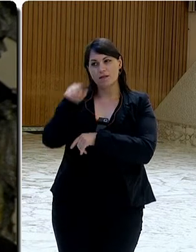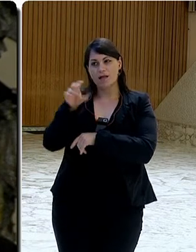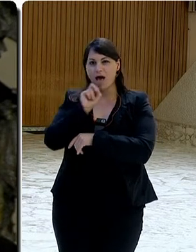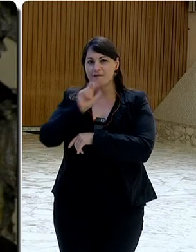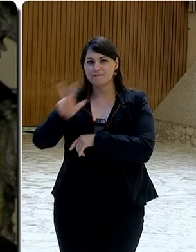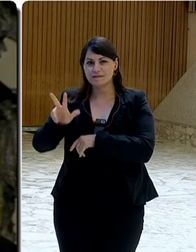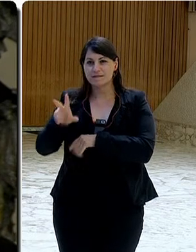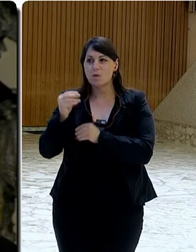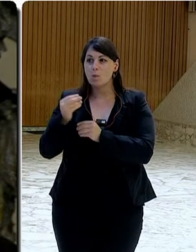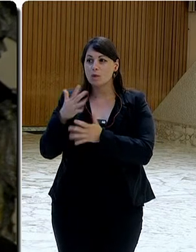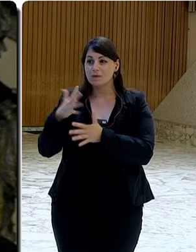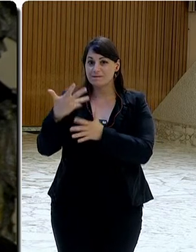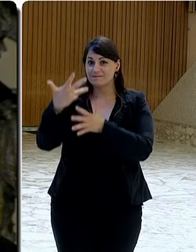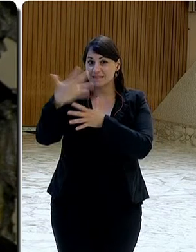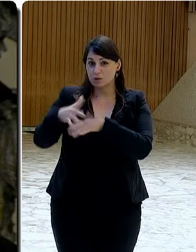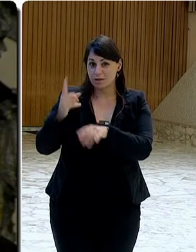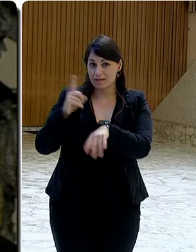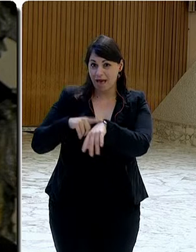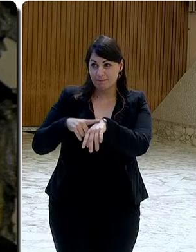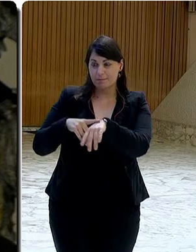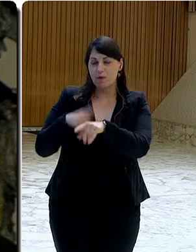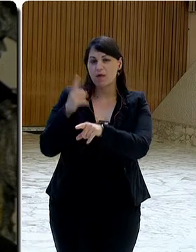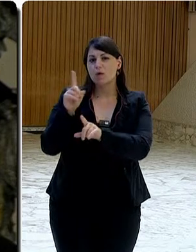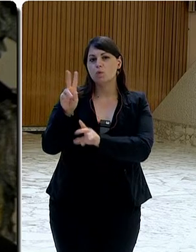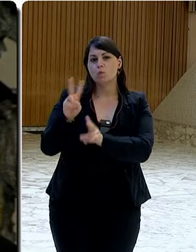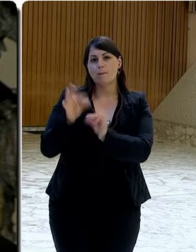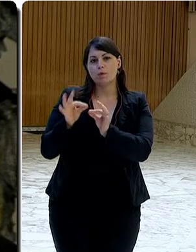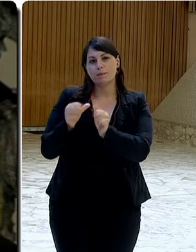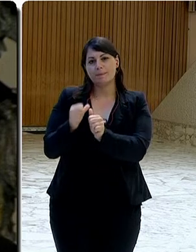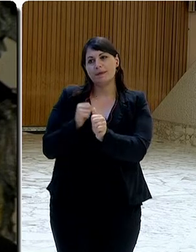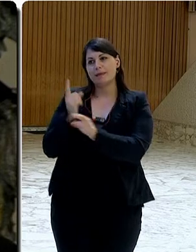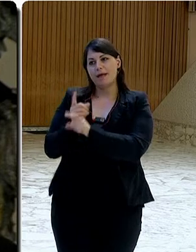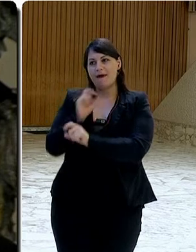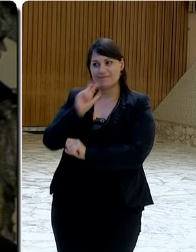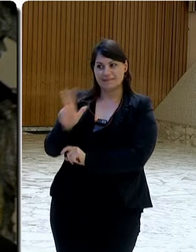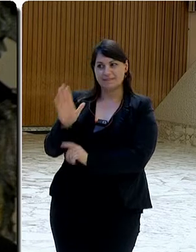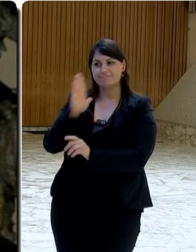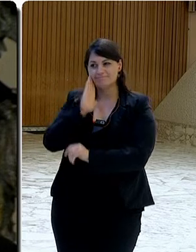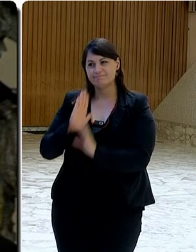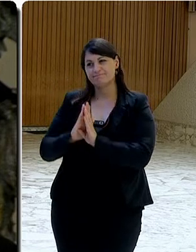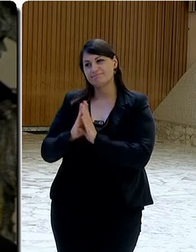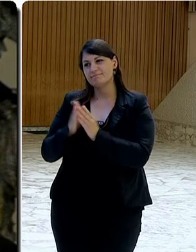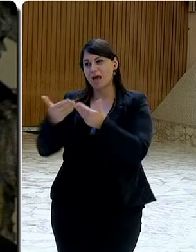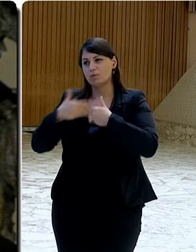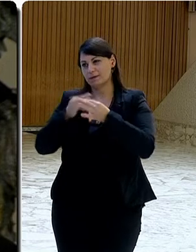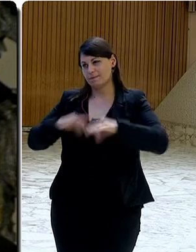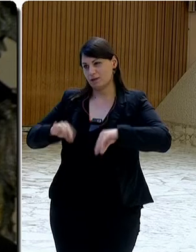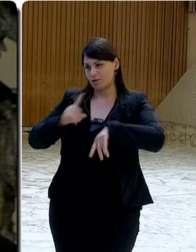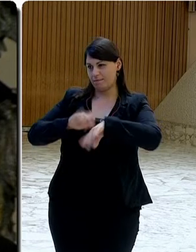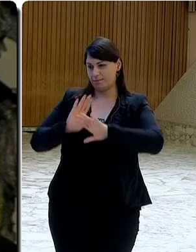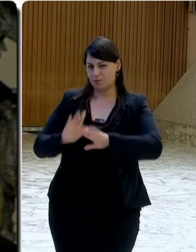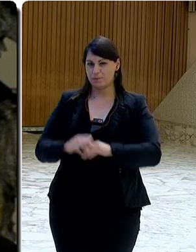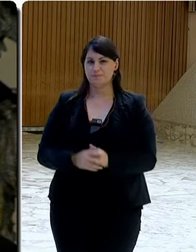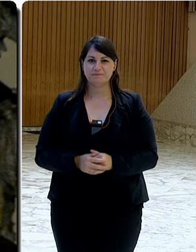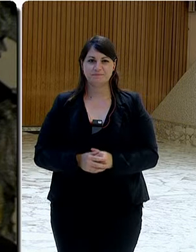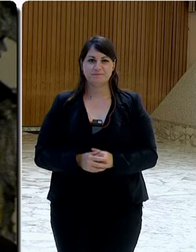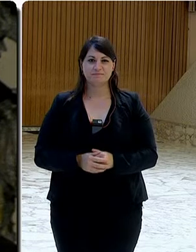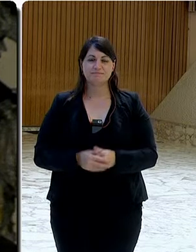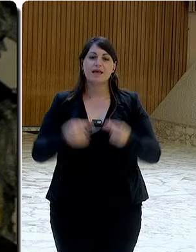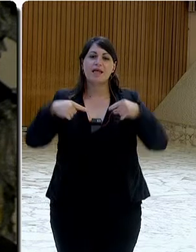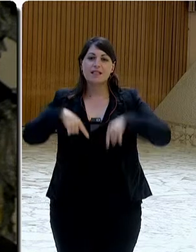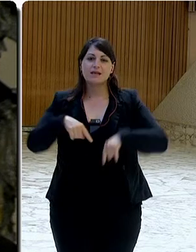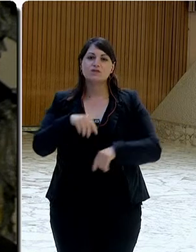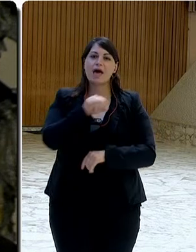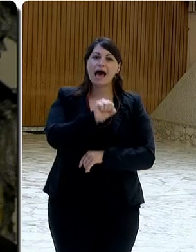loro disposizione, di poterci aiutare a rispettarlo. Prego, ecco, parleranno ora ecco, Alvaro